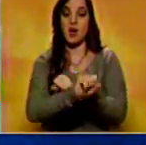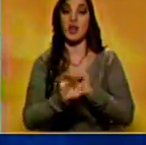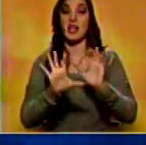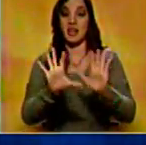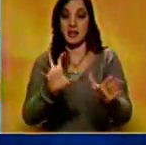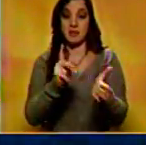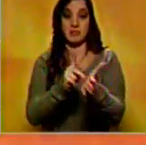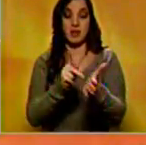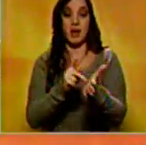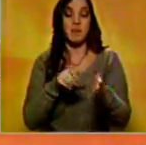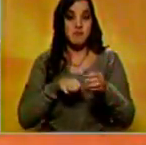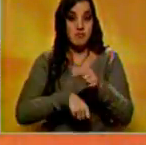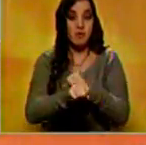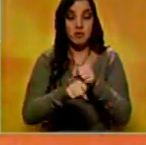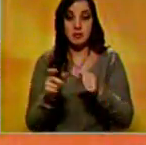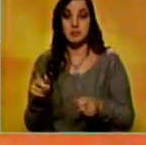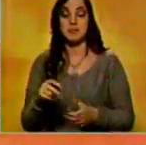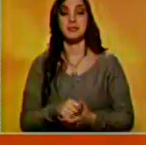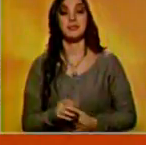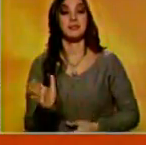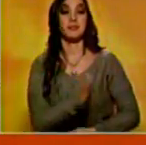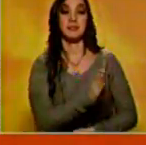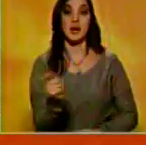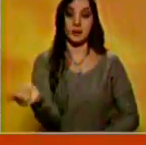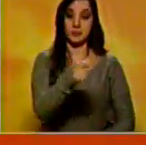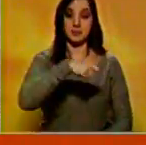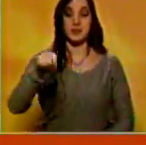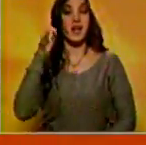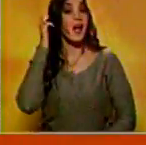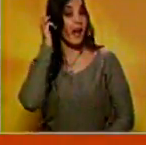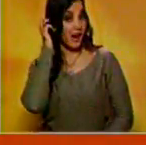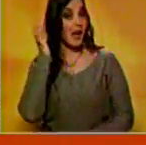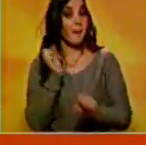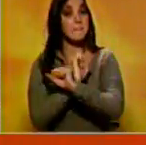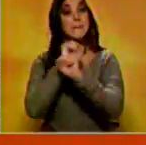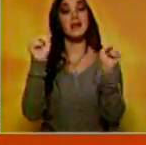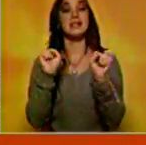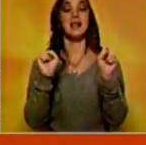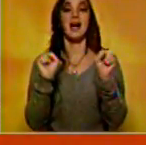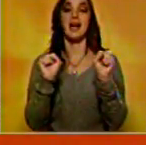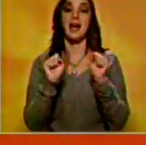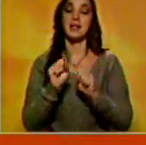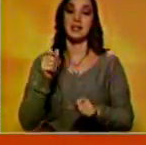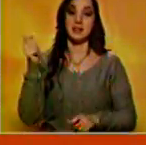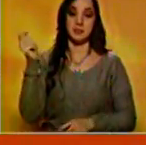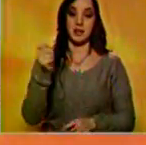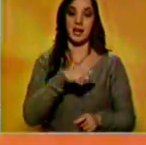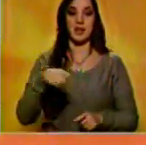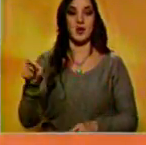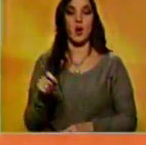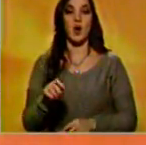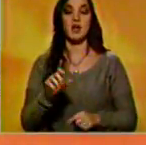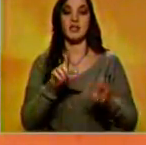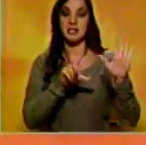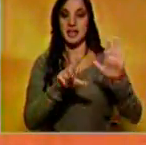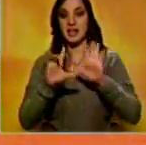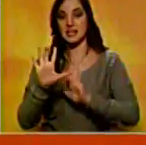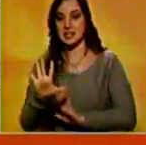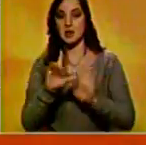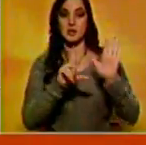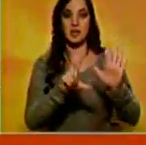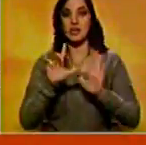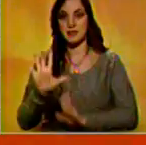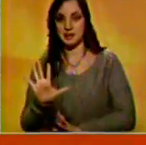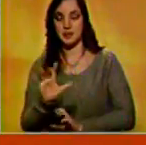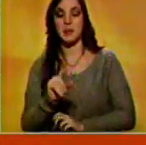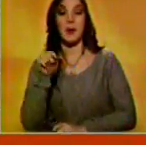asistencias. Y en tenis, esta mañana la checa Lucy Zafarova superó a la serbia Ana Ivanovic por un doble 7-5 y disputará por primera